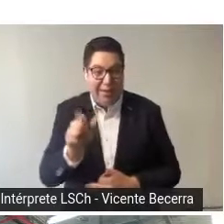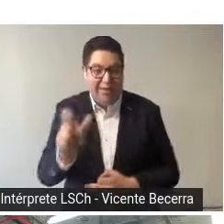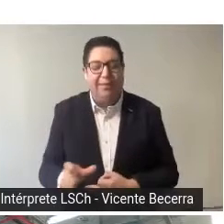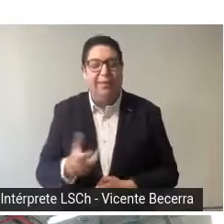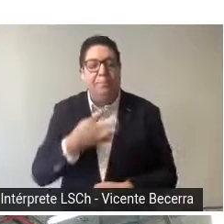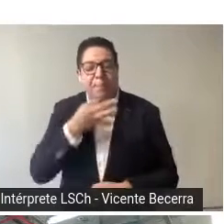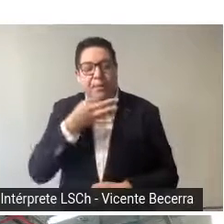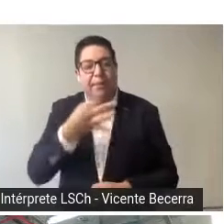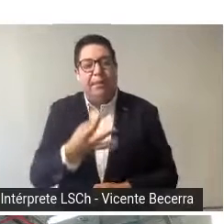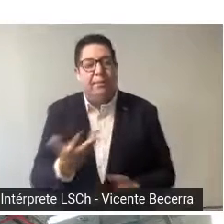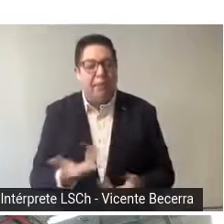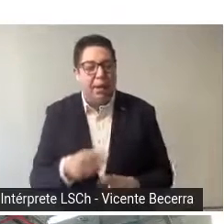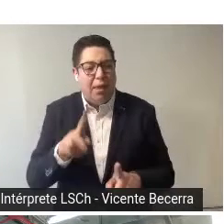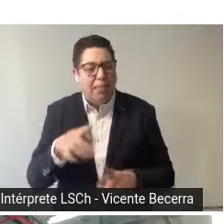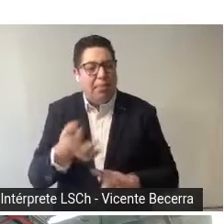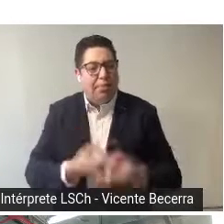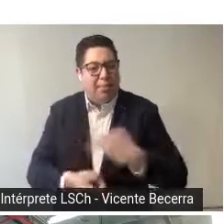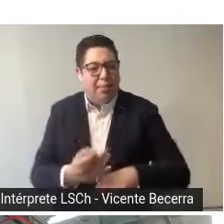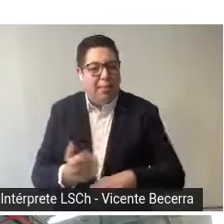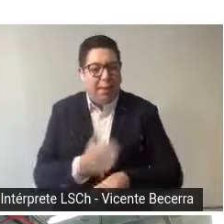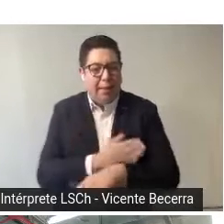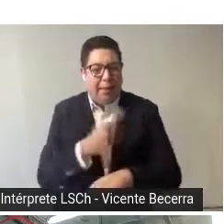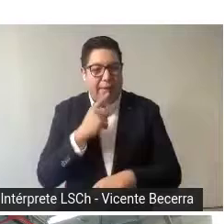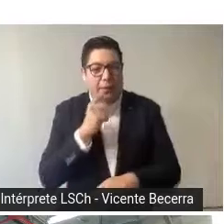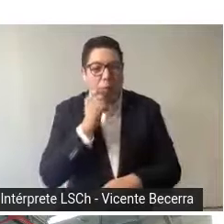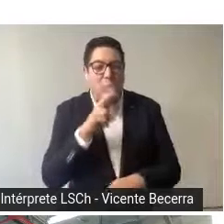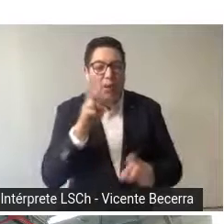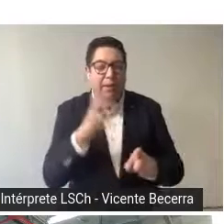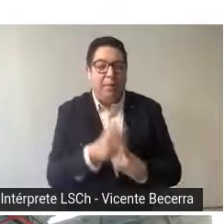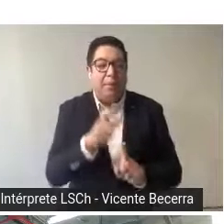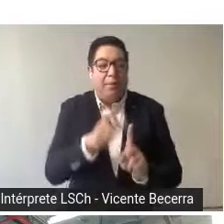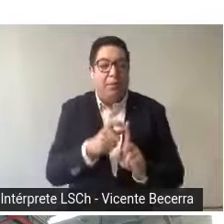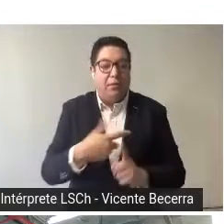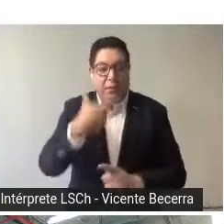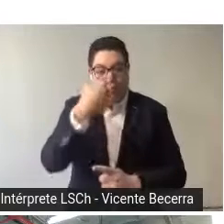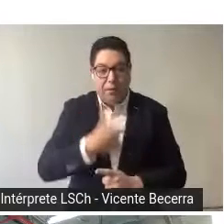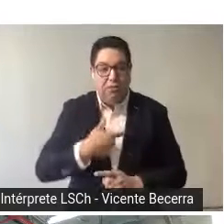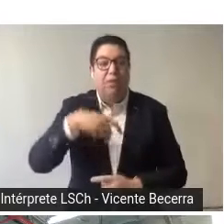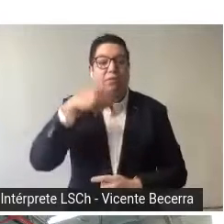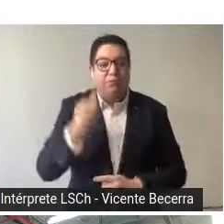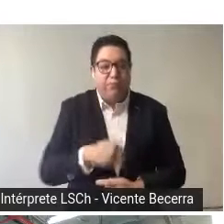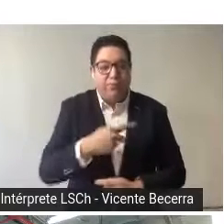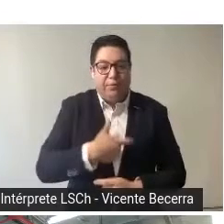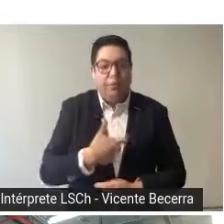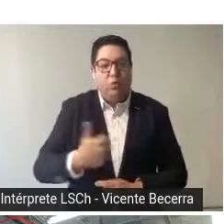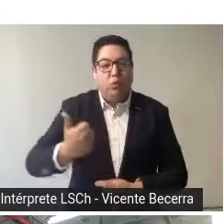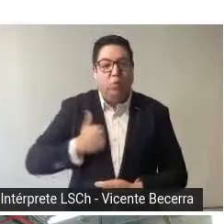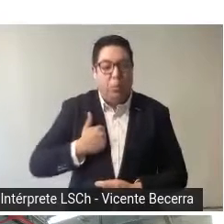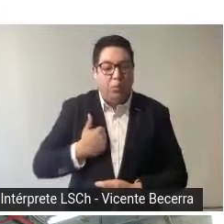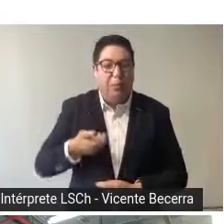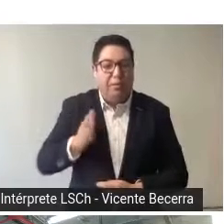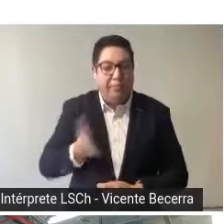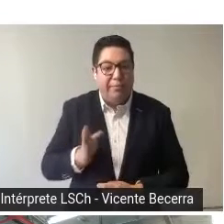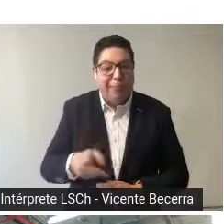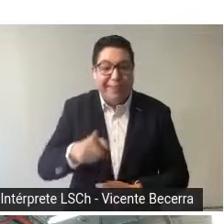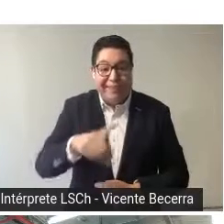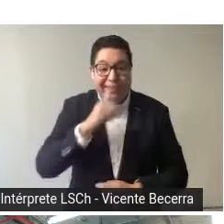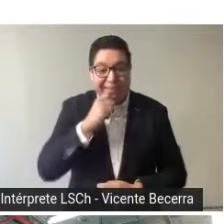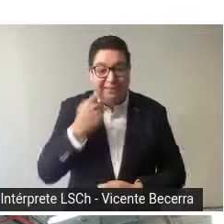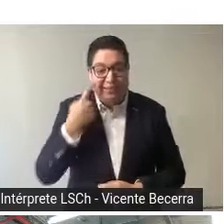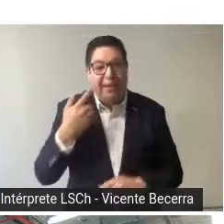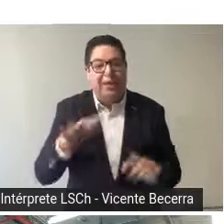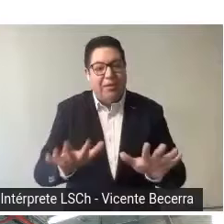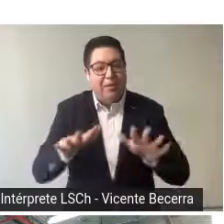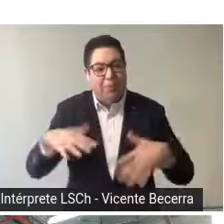porque ella se refería en primer lugar a ser fiel a uno. Y eso es muy